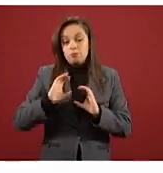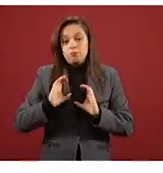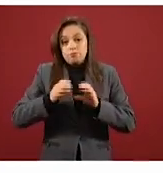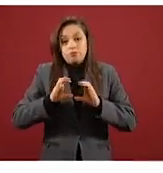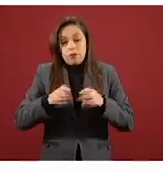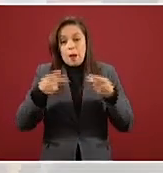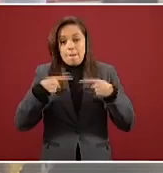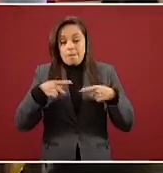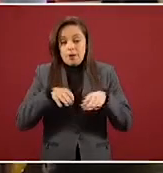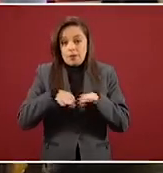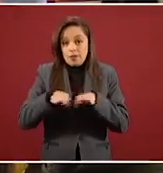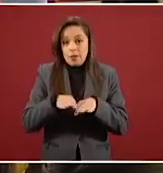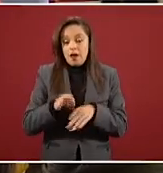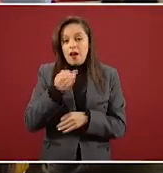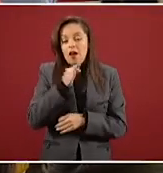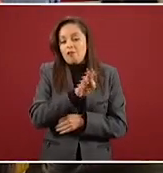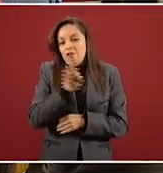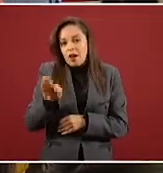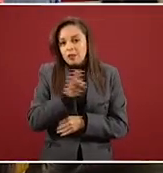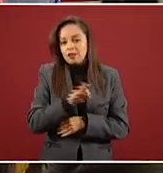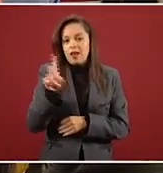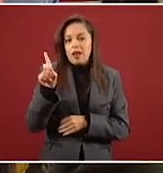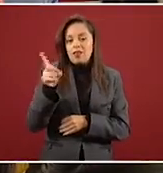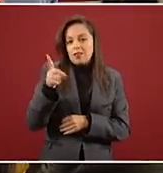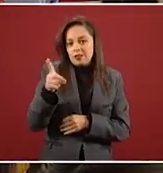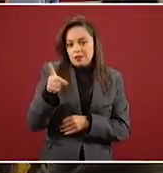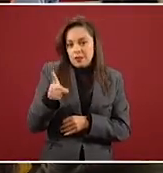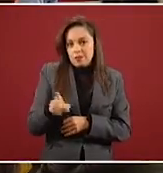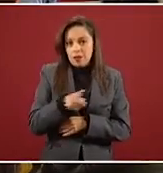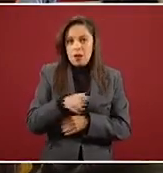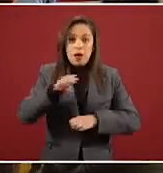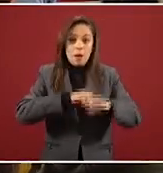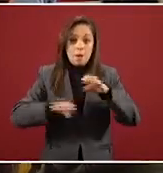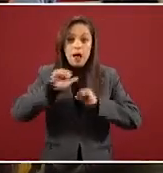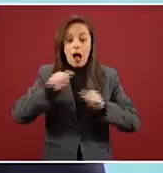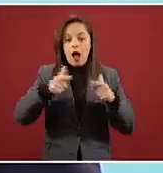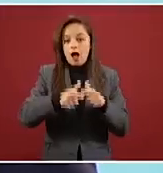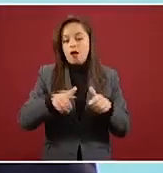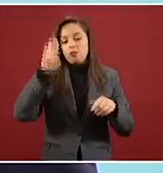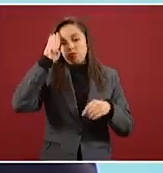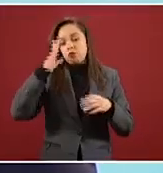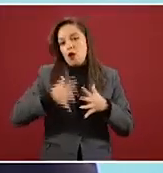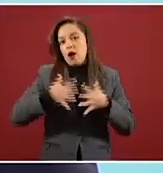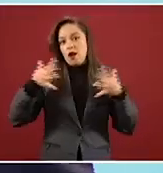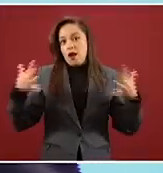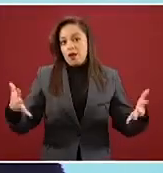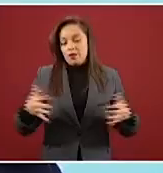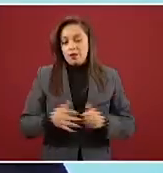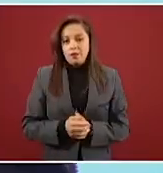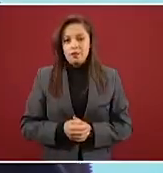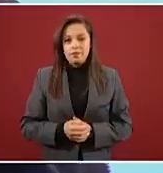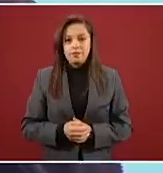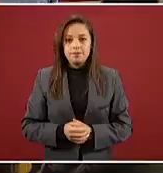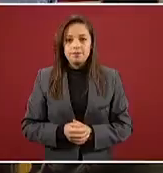particularmente en empresas grandes y, como les mencionábamos, particularmente en estos rubros de la